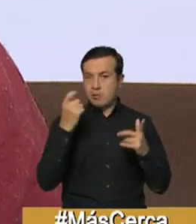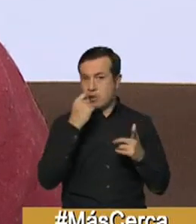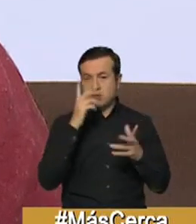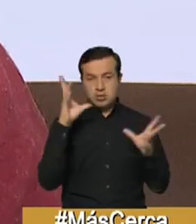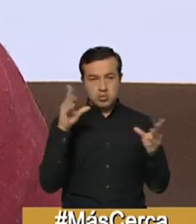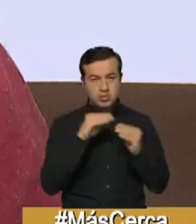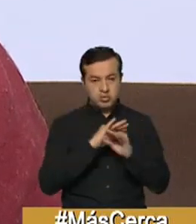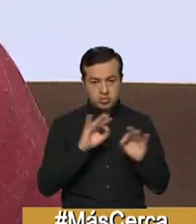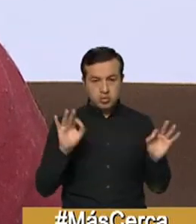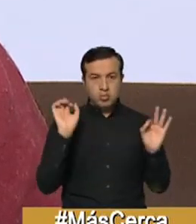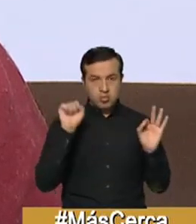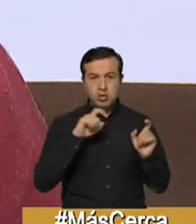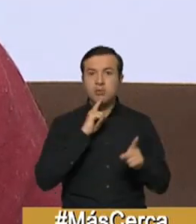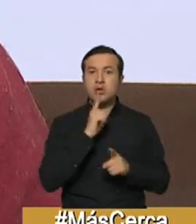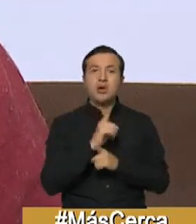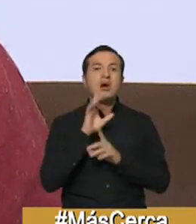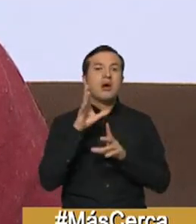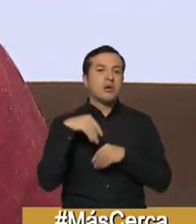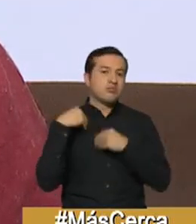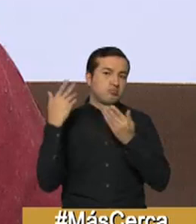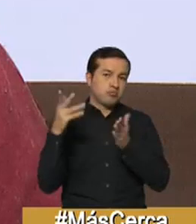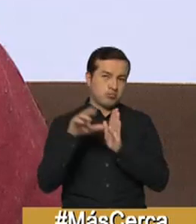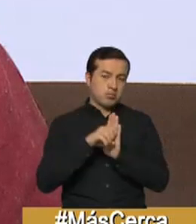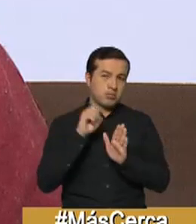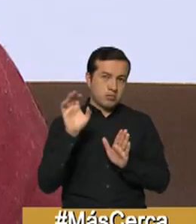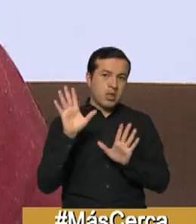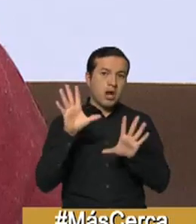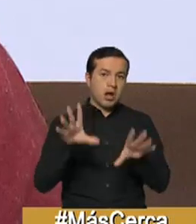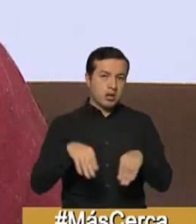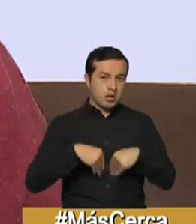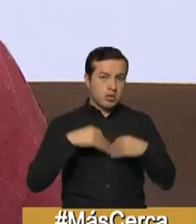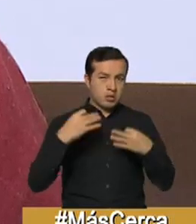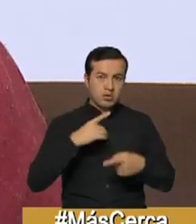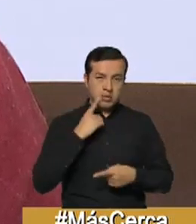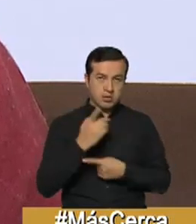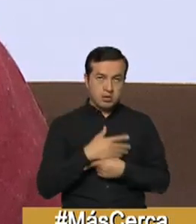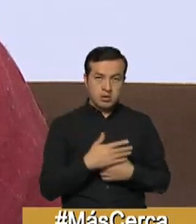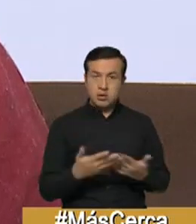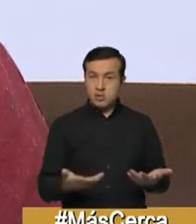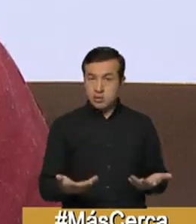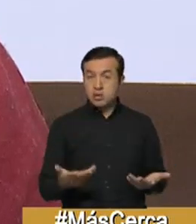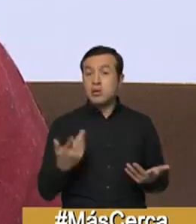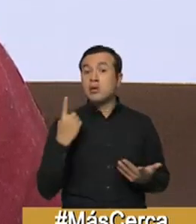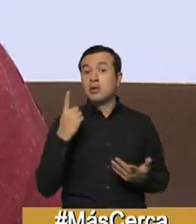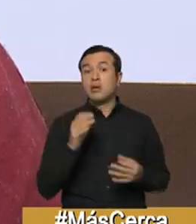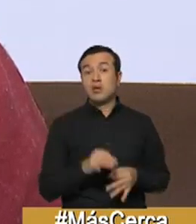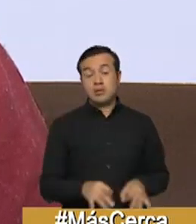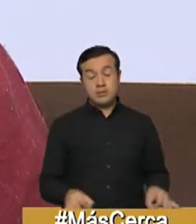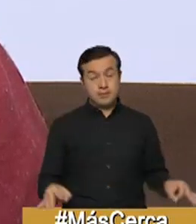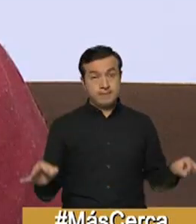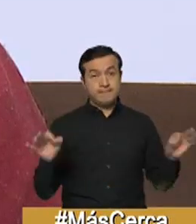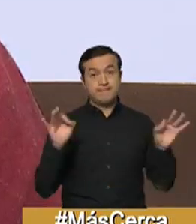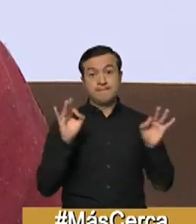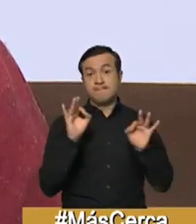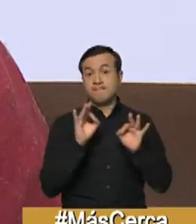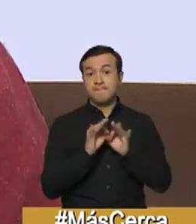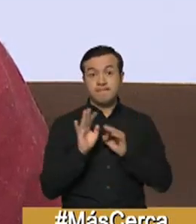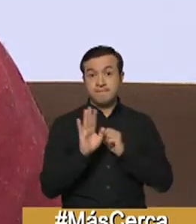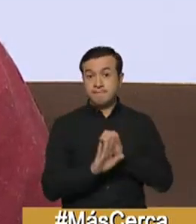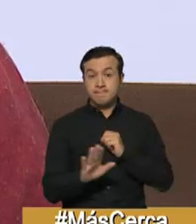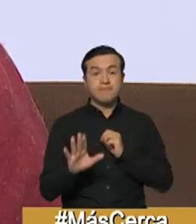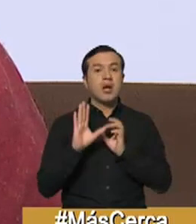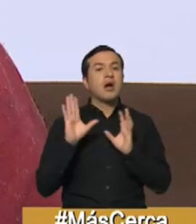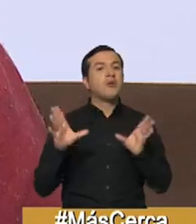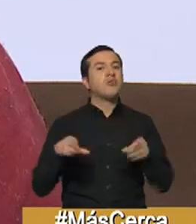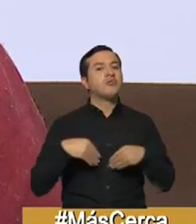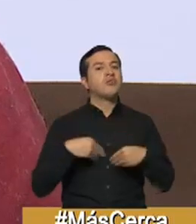desparasitadas, listas para poderse dar en una adopción responsable. Porque es importante también que sea la